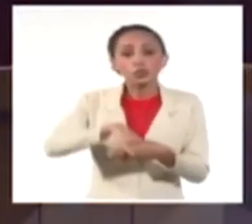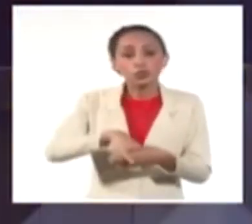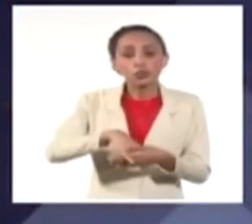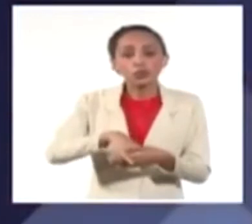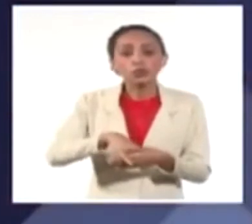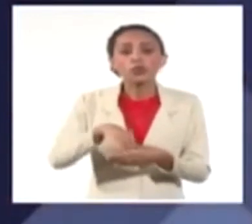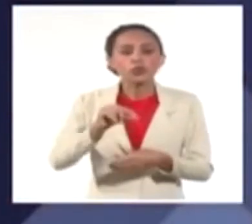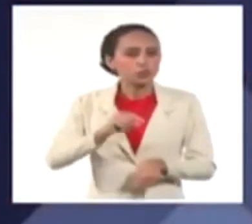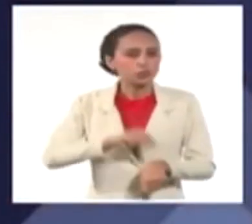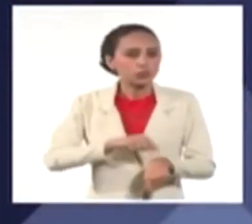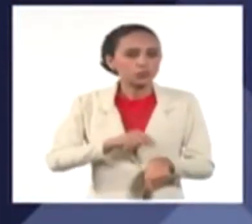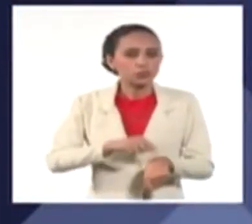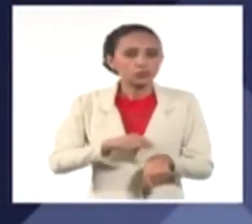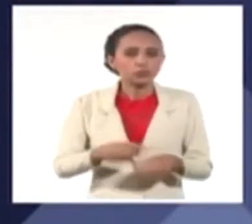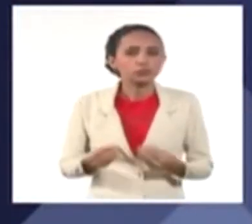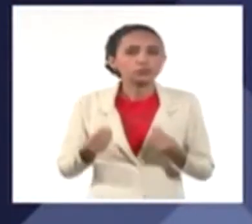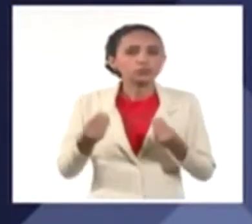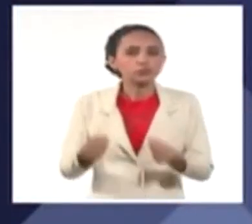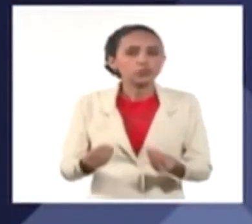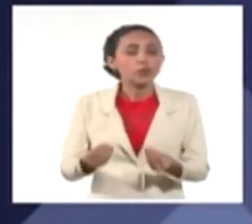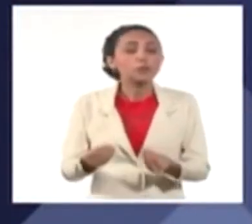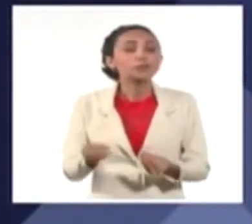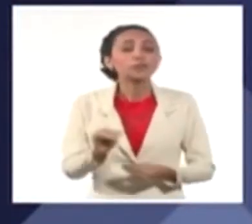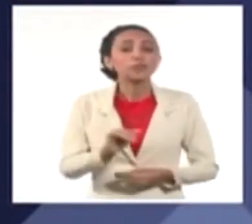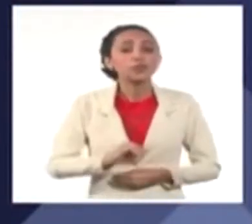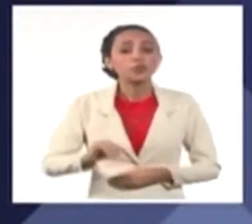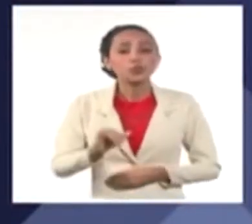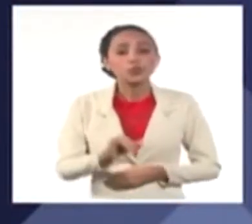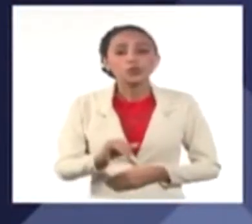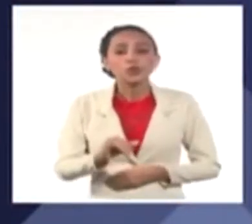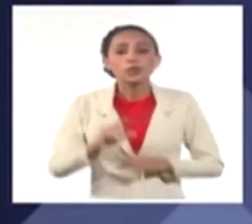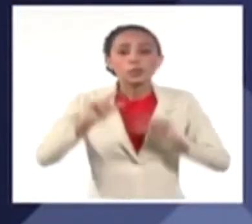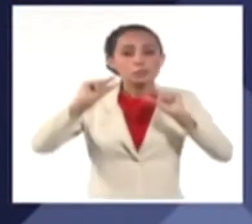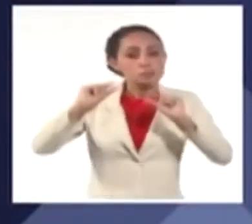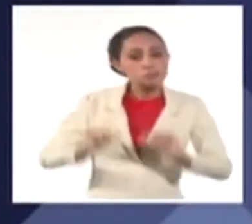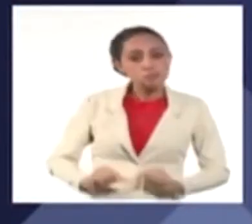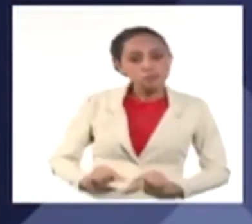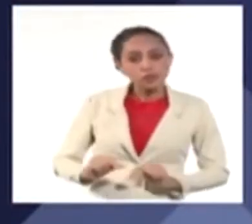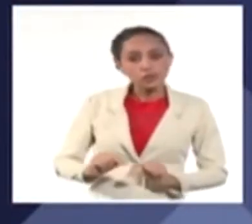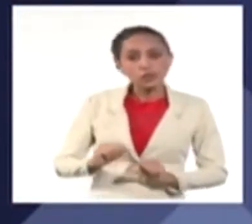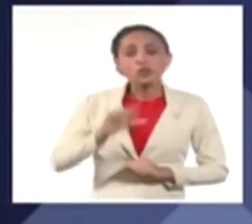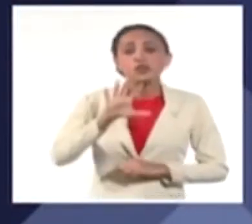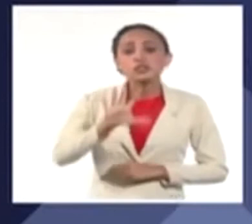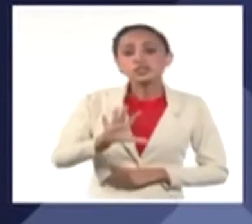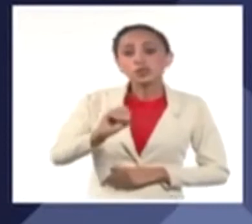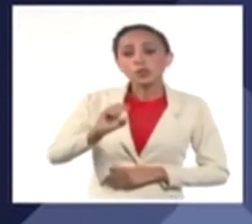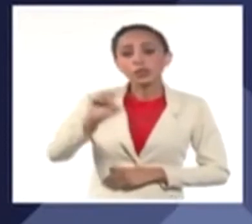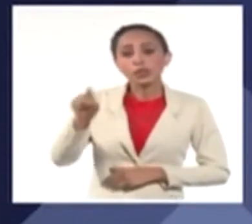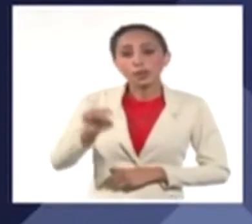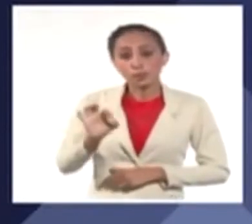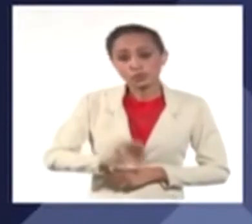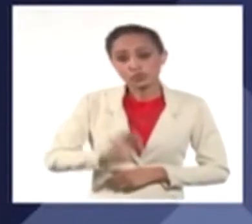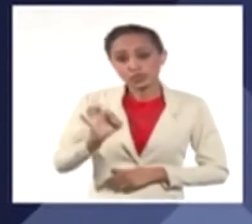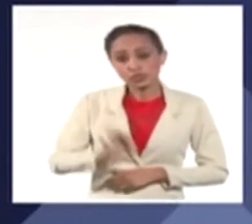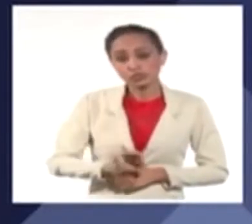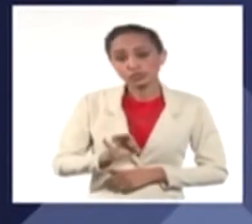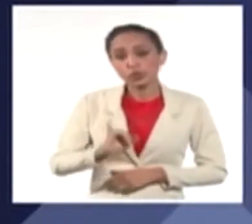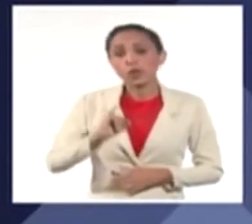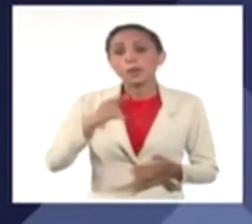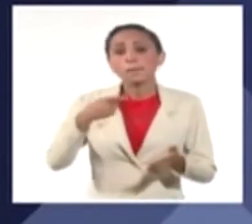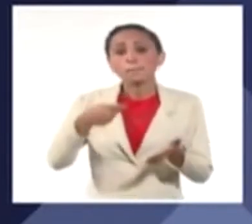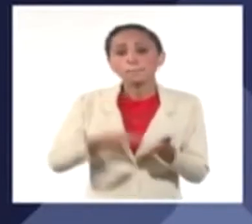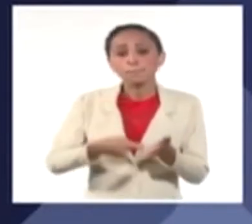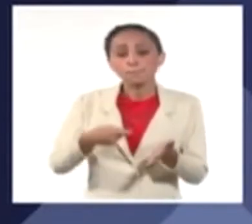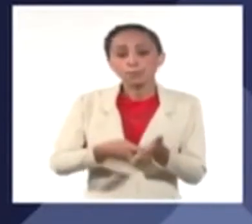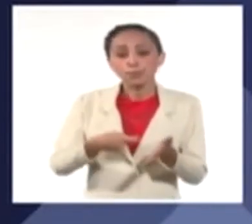recién otorgado beneficio de disminuir en un 50% el impuesto sobre